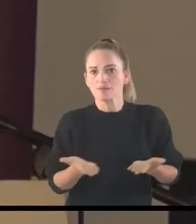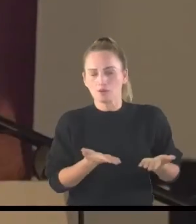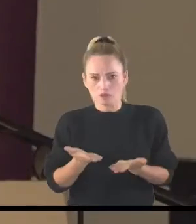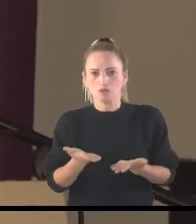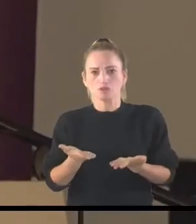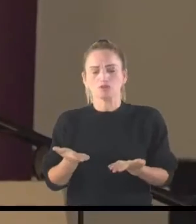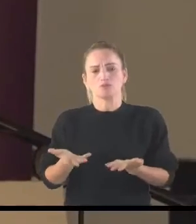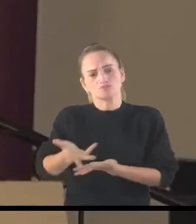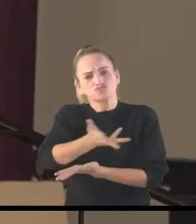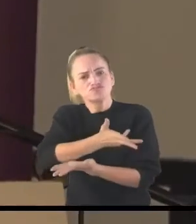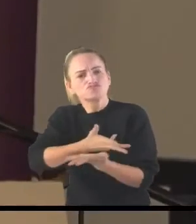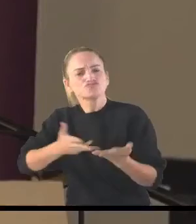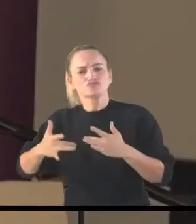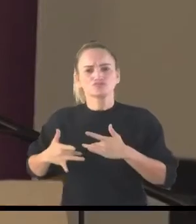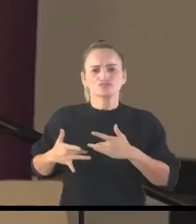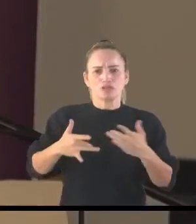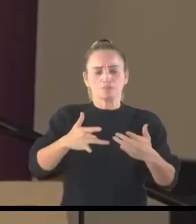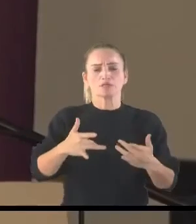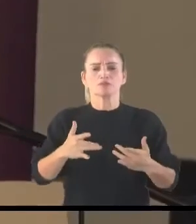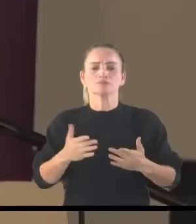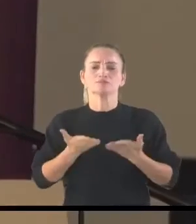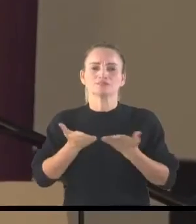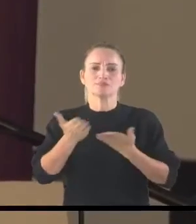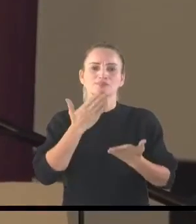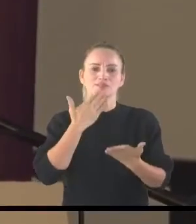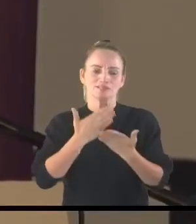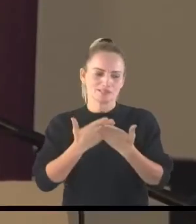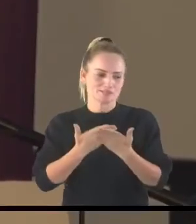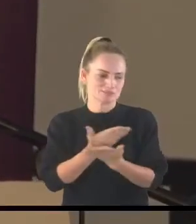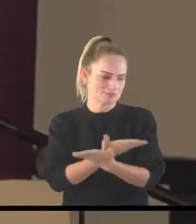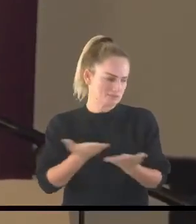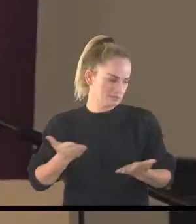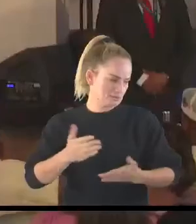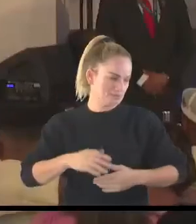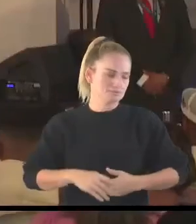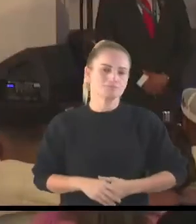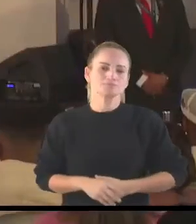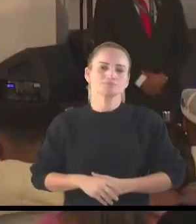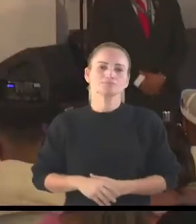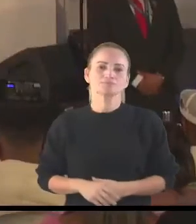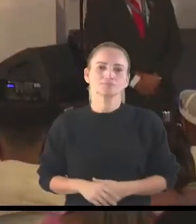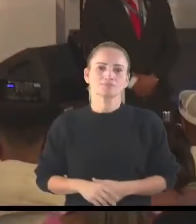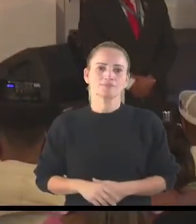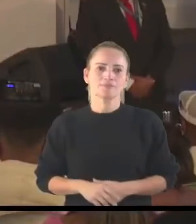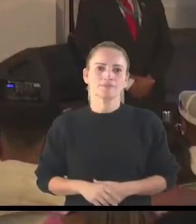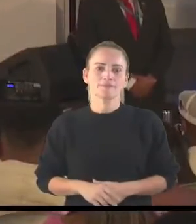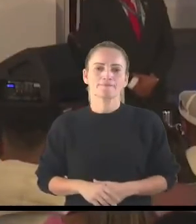que allá nosotros podamos servirles a ustedes, porque para eso estamos. Muchas gracias a todos y a todas.